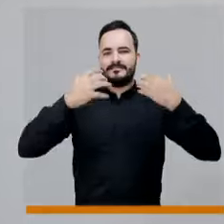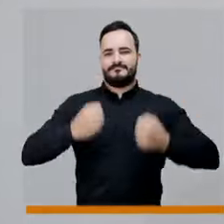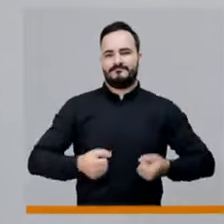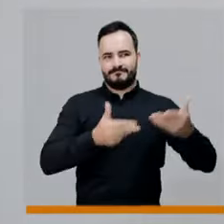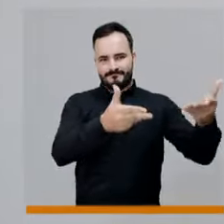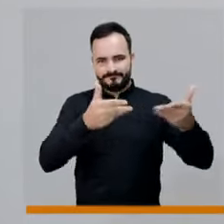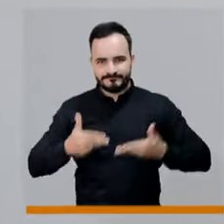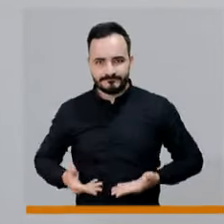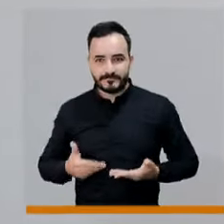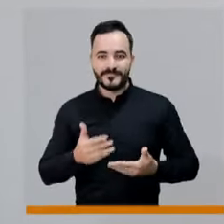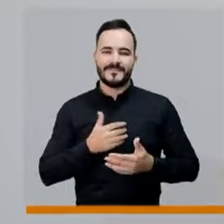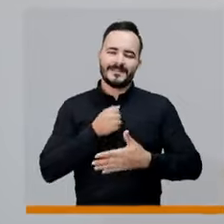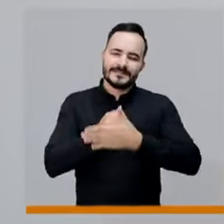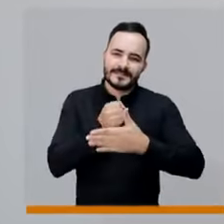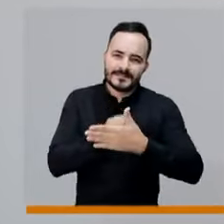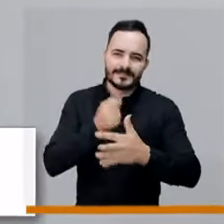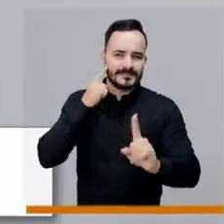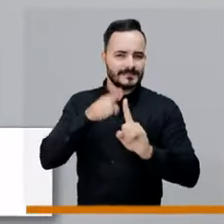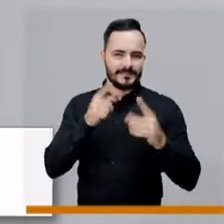dar música,